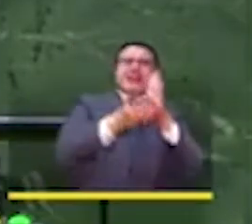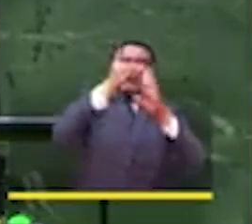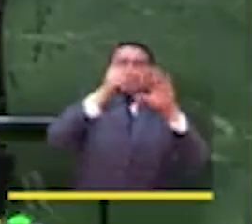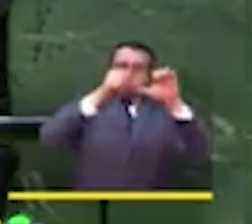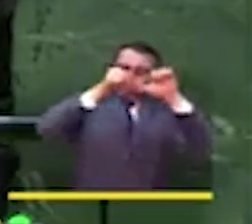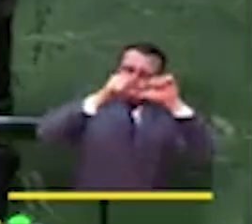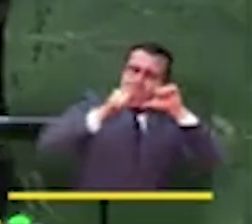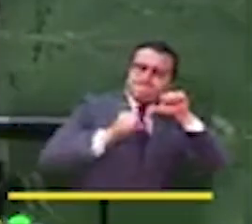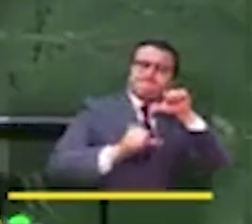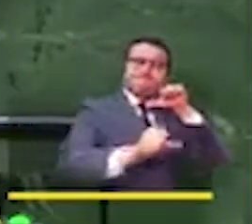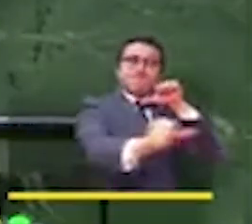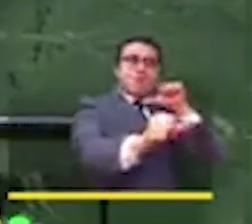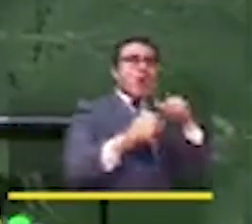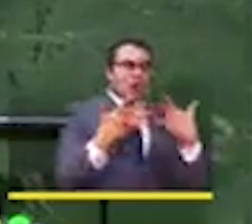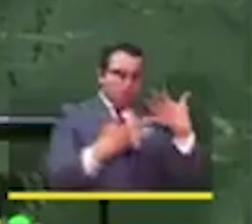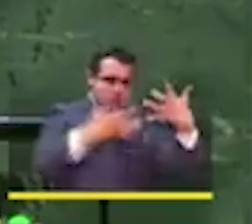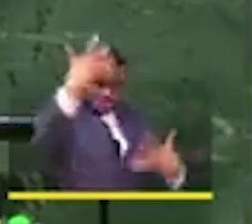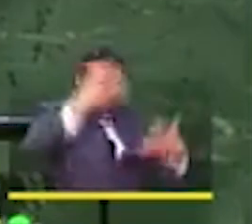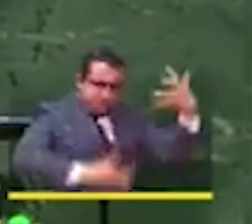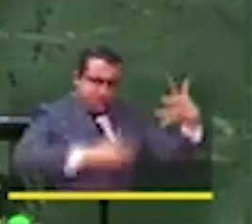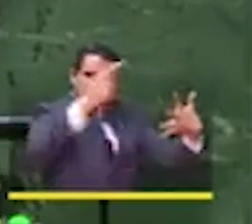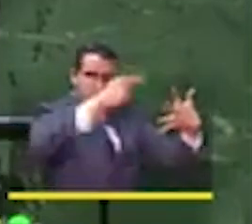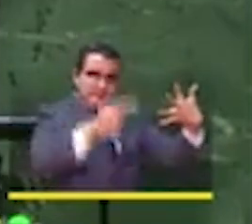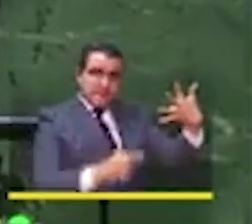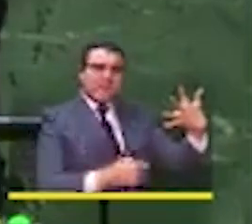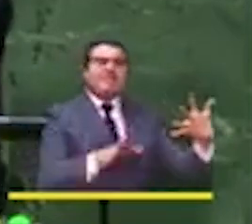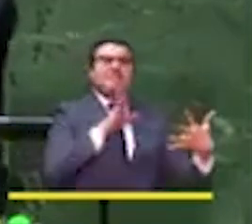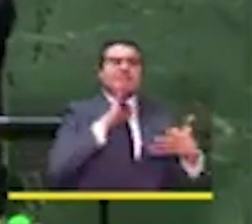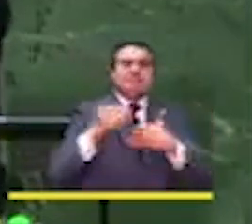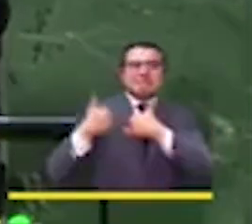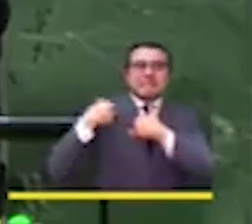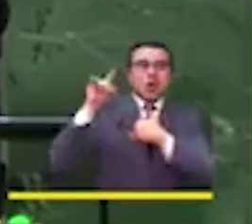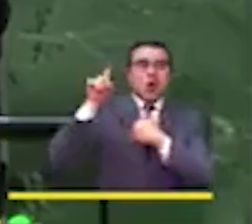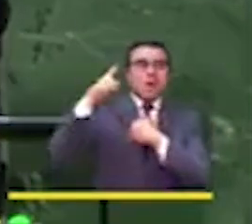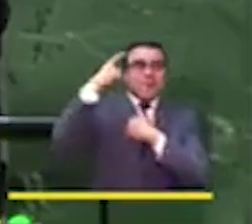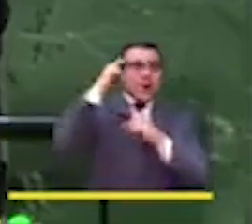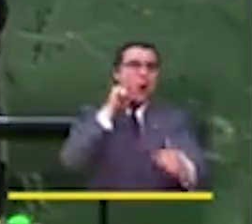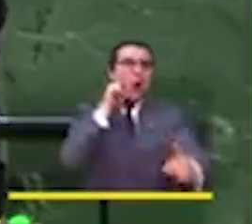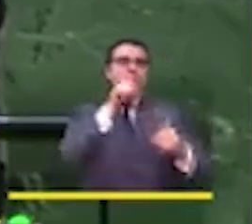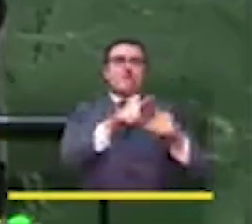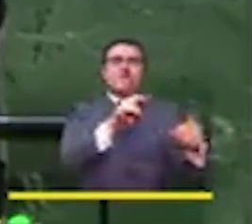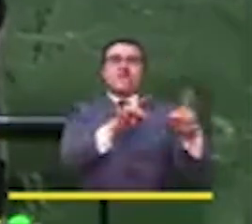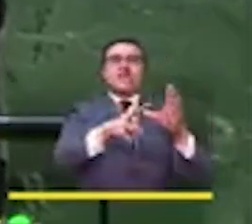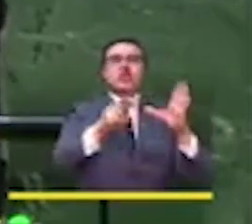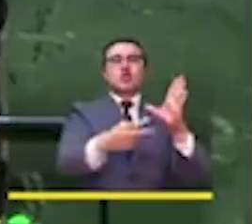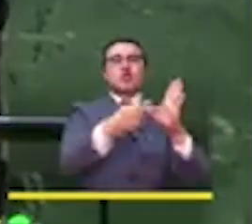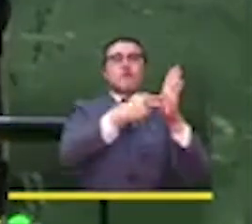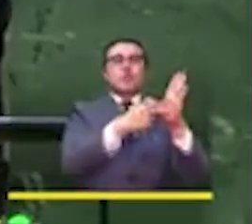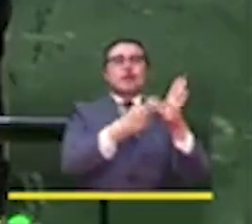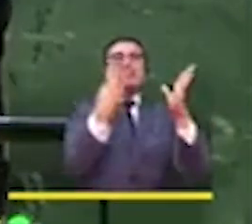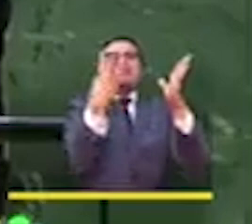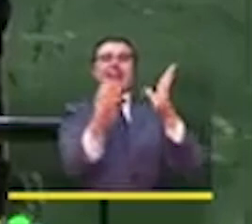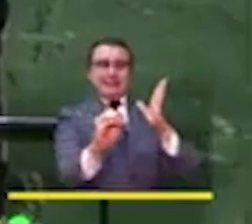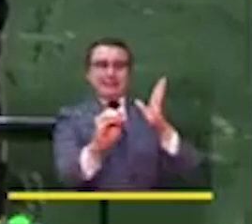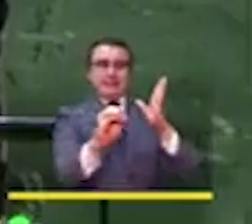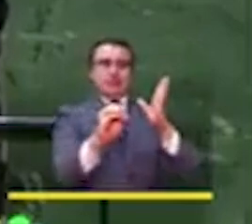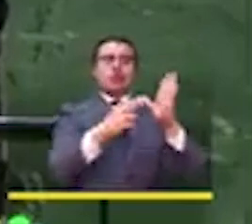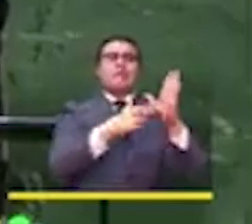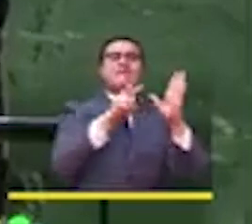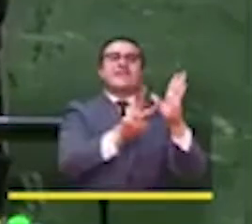desarrollo sostenido establecidos por los gobiernos para el 2023, para el 2030,